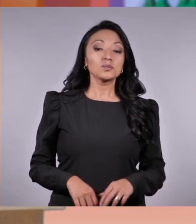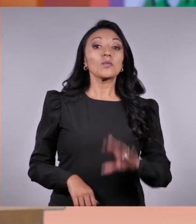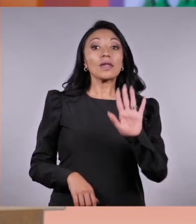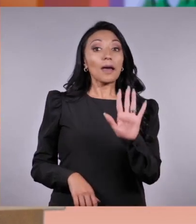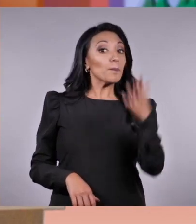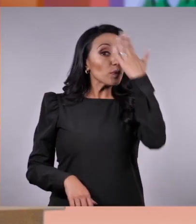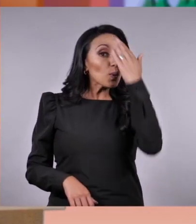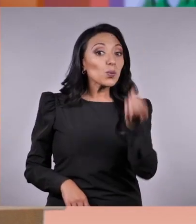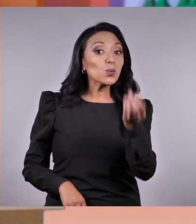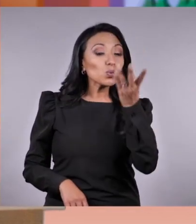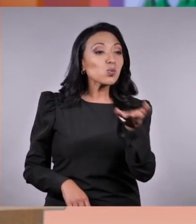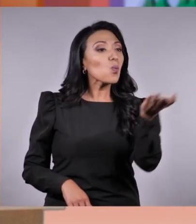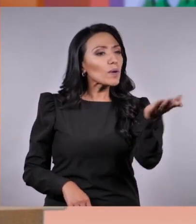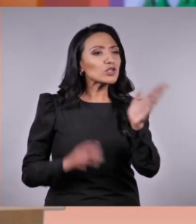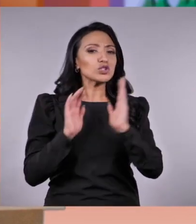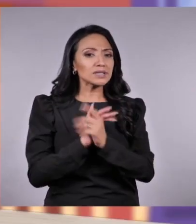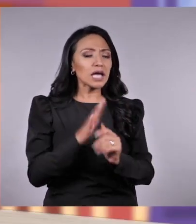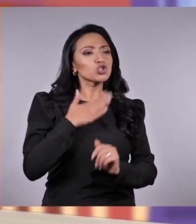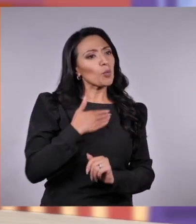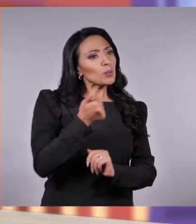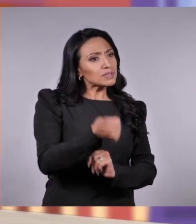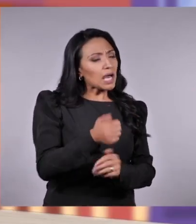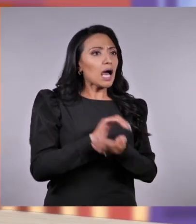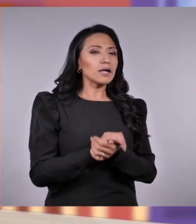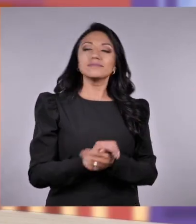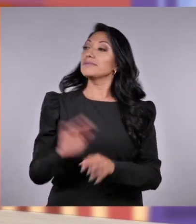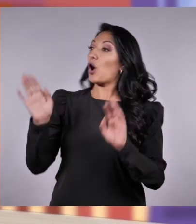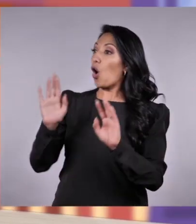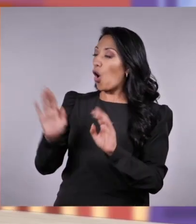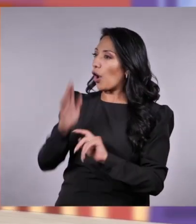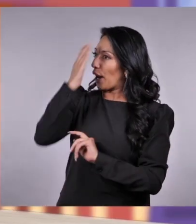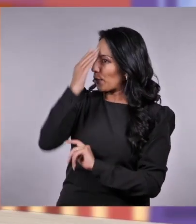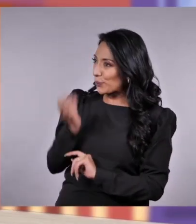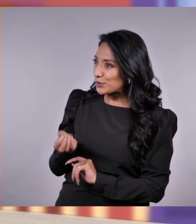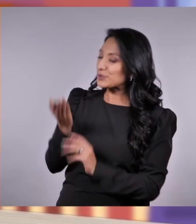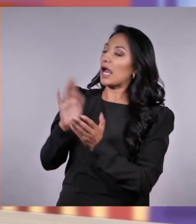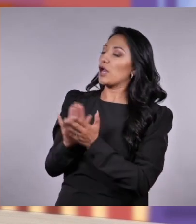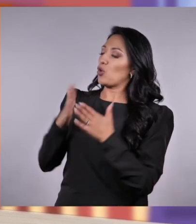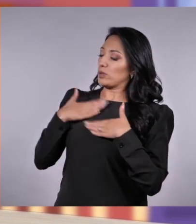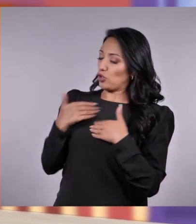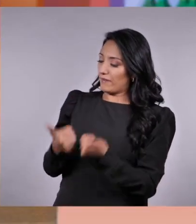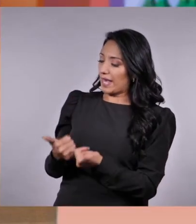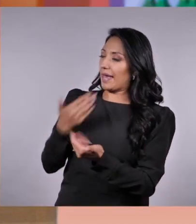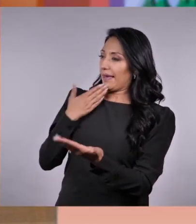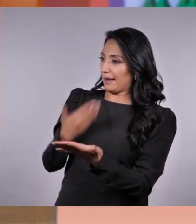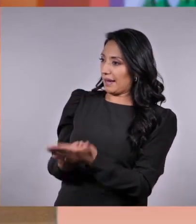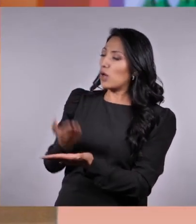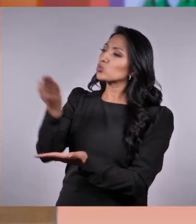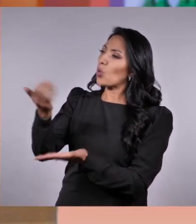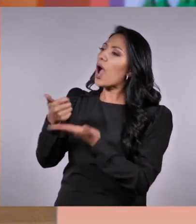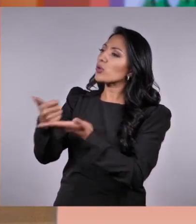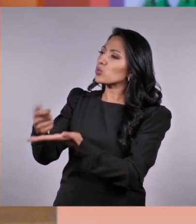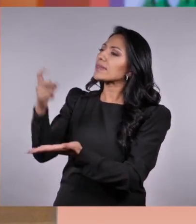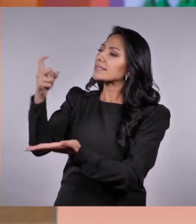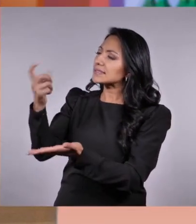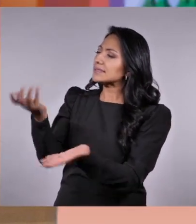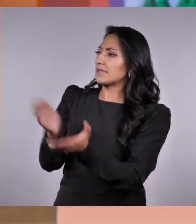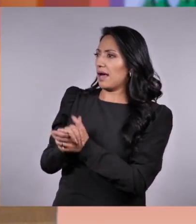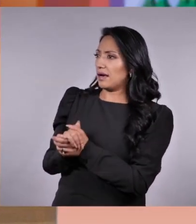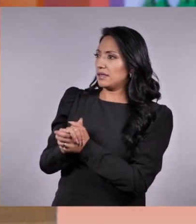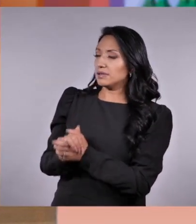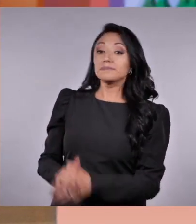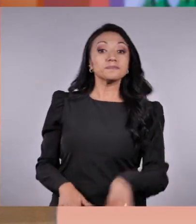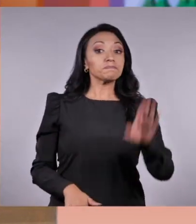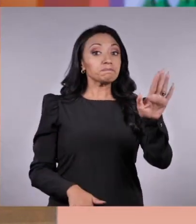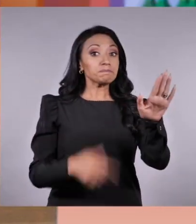¡Buenos días, vecinita Eli! ¿Cómo estás? ¡Buenos días, vecina! ¡Estoy muy bien, gracias! ¿En qué le puedo ayudar?